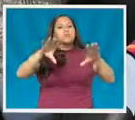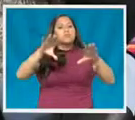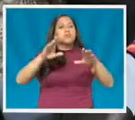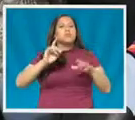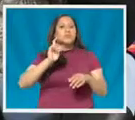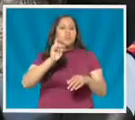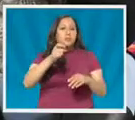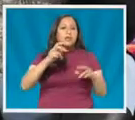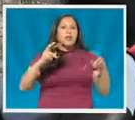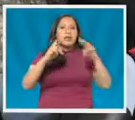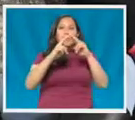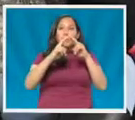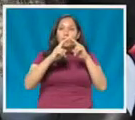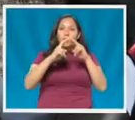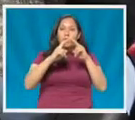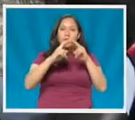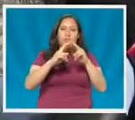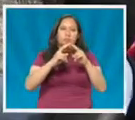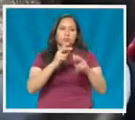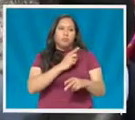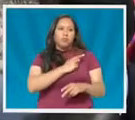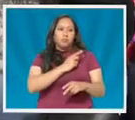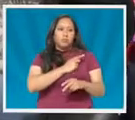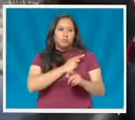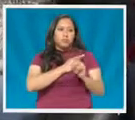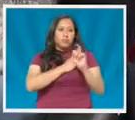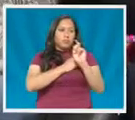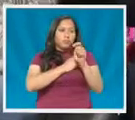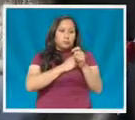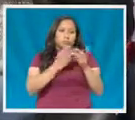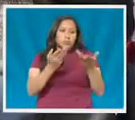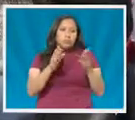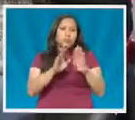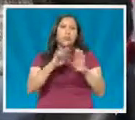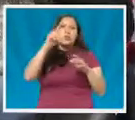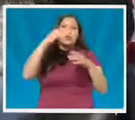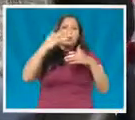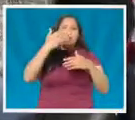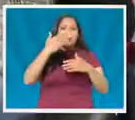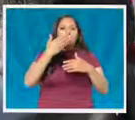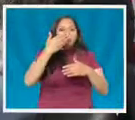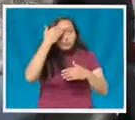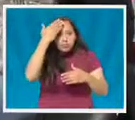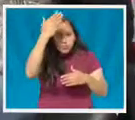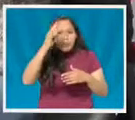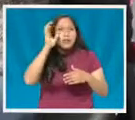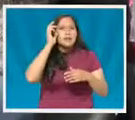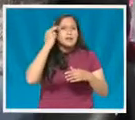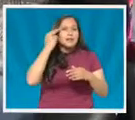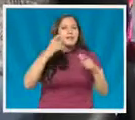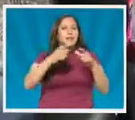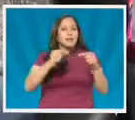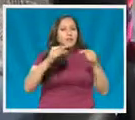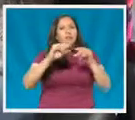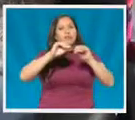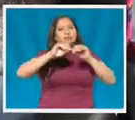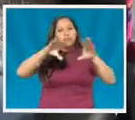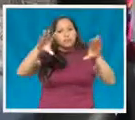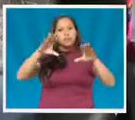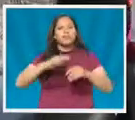de las religiones autóctonas del lejano oriente. Claro. Llega a China, llega a Japón y